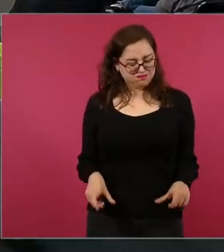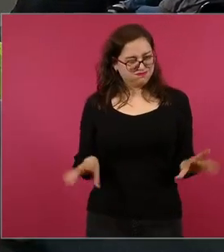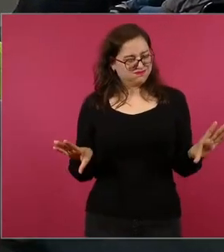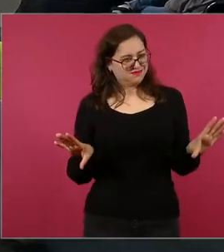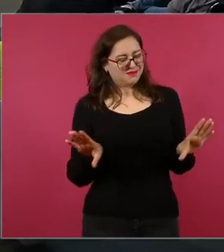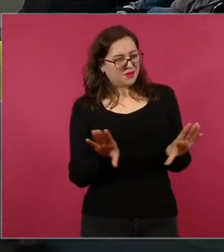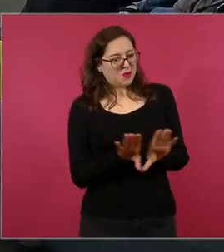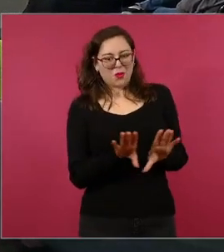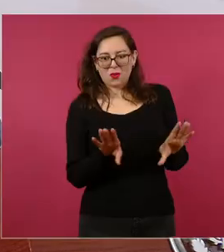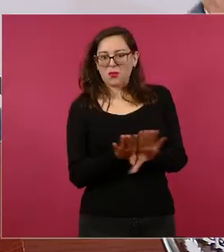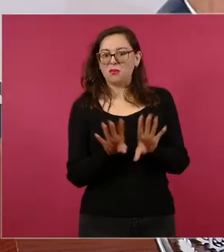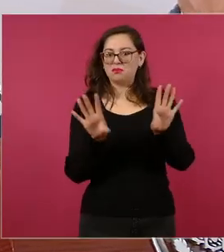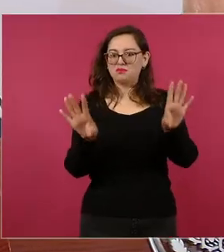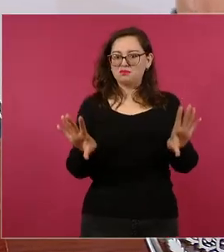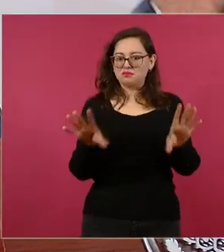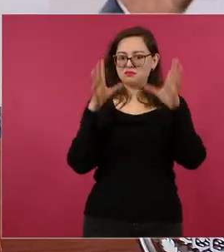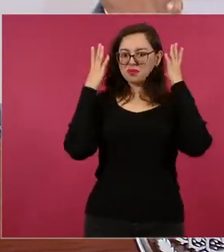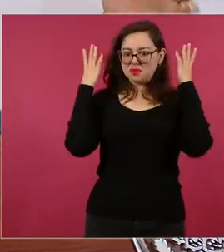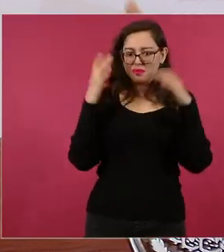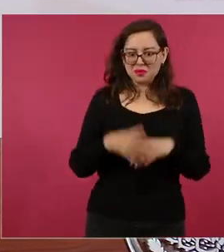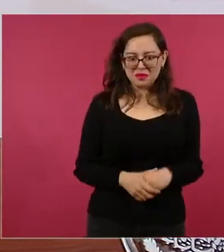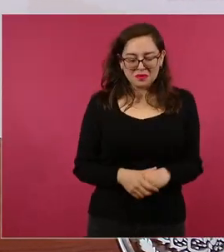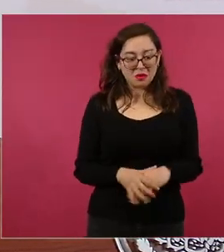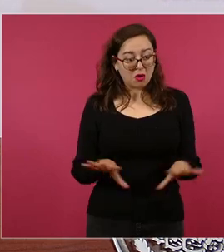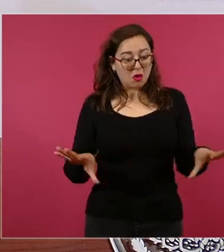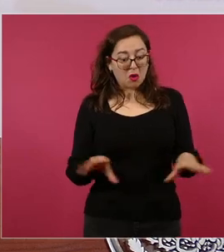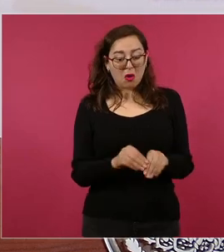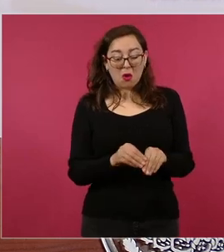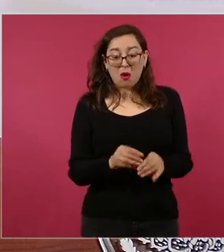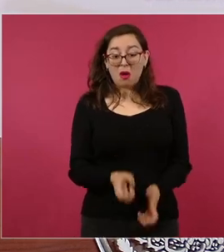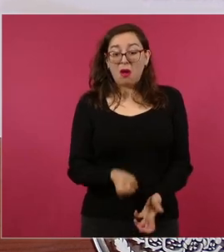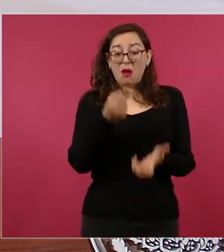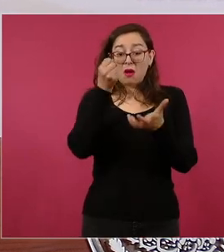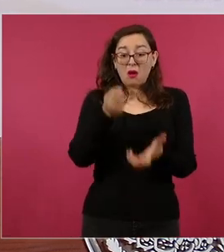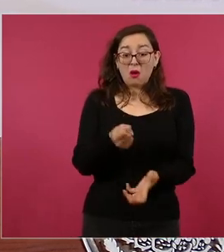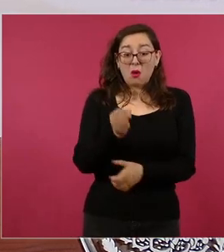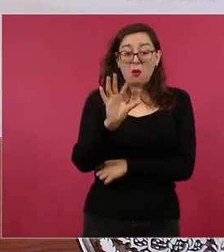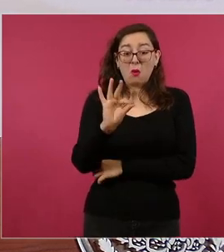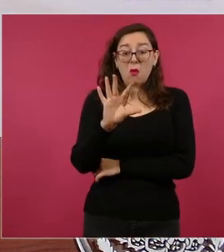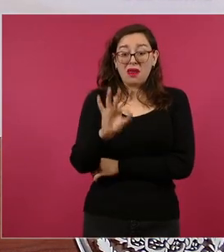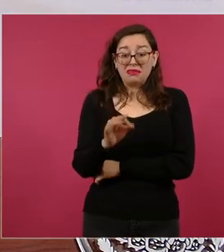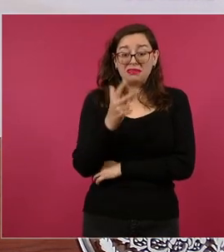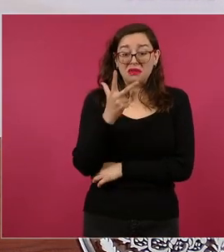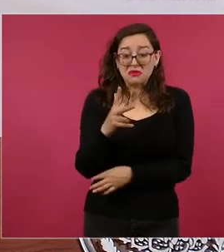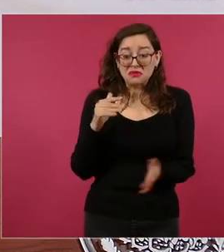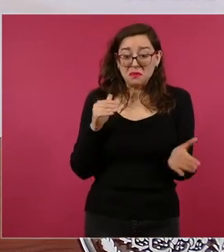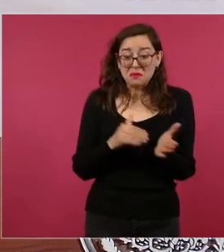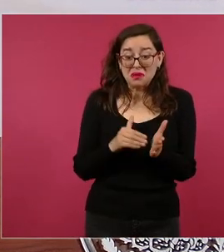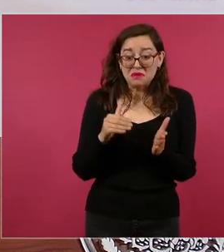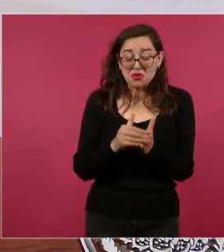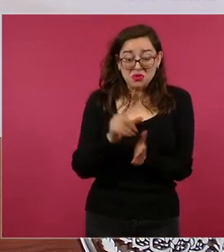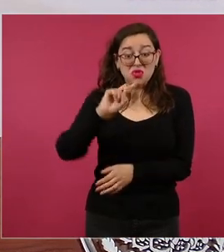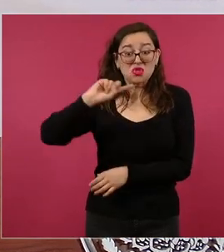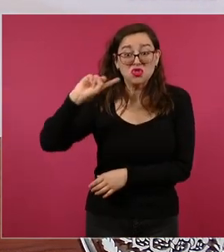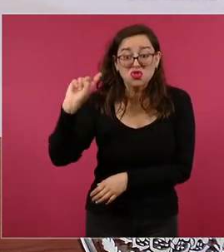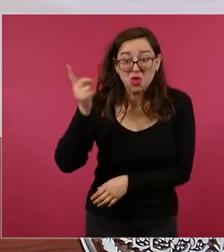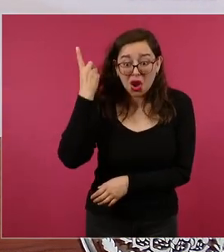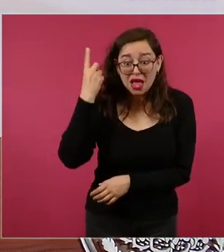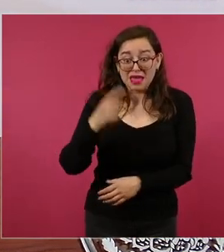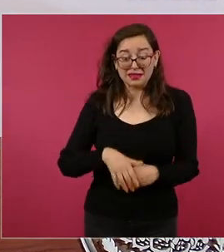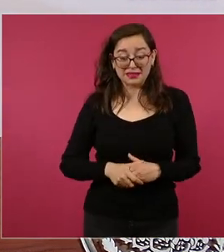ya en su conjunto, reunían 48 mil millones de dólares.